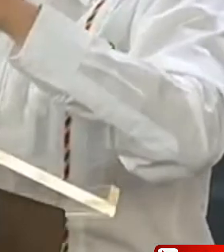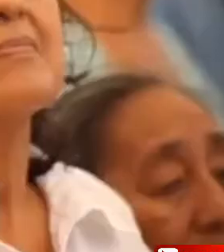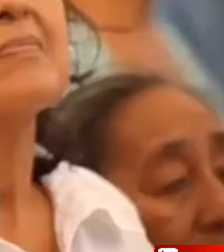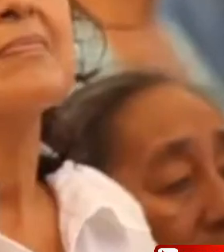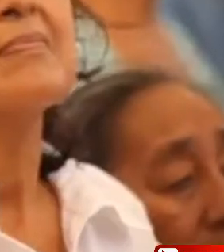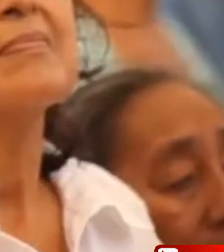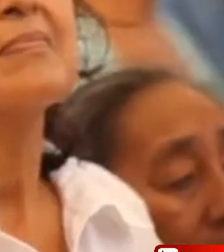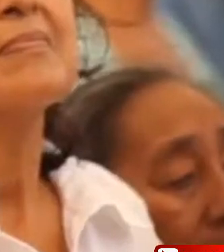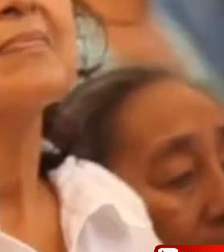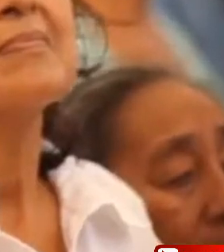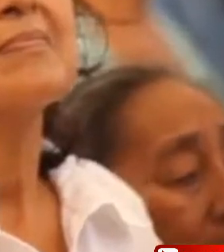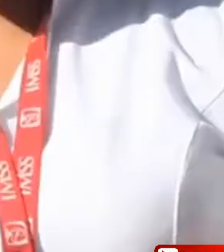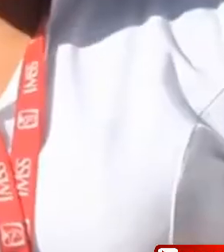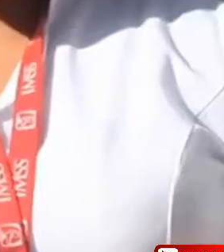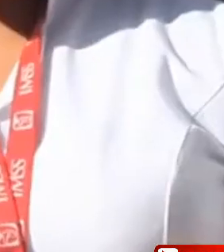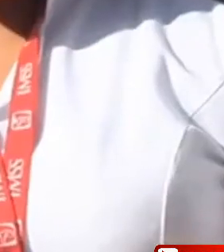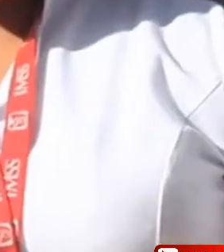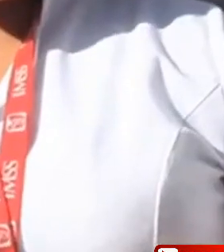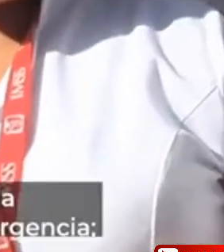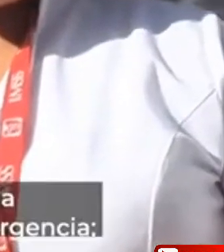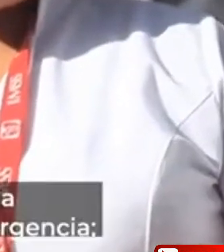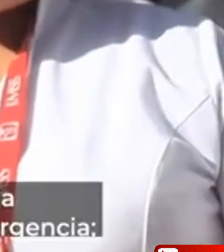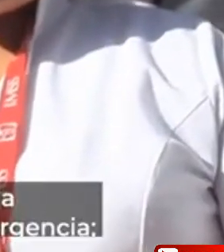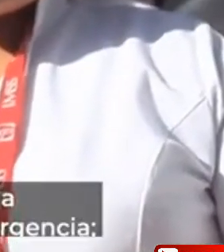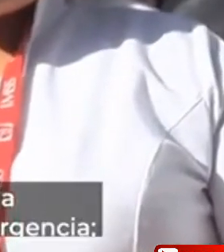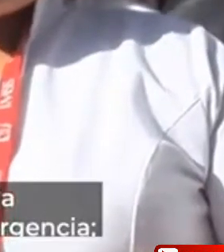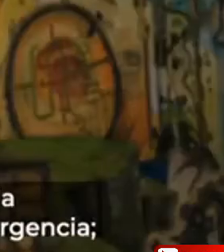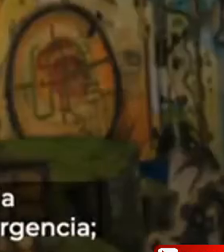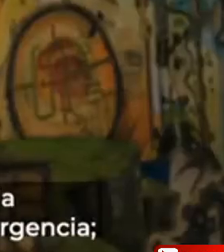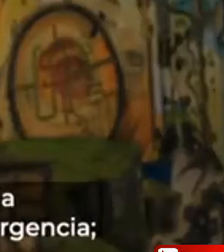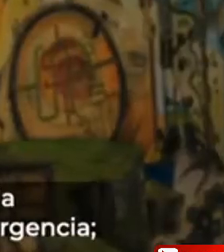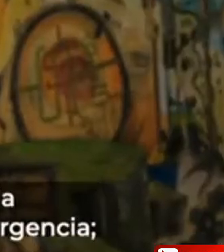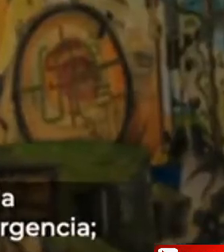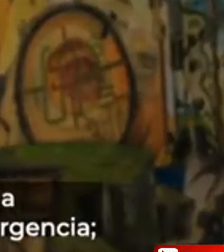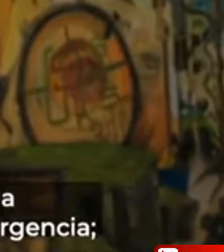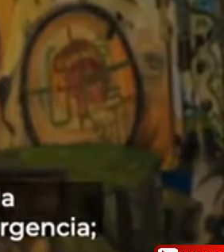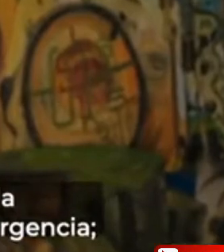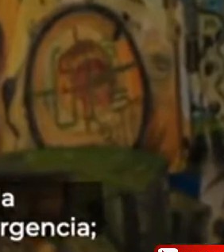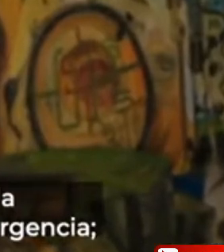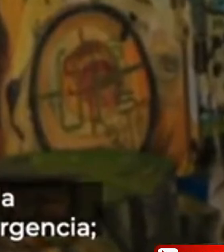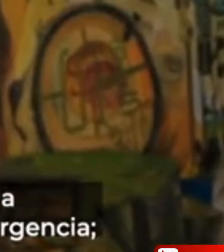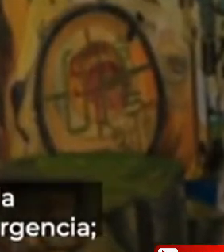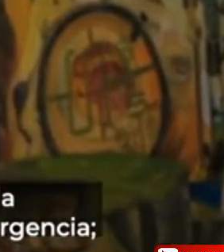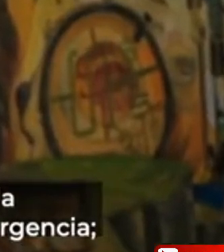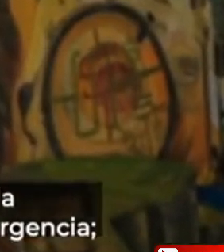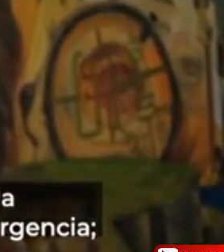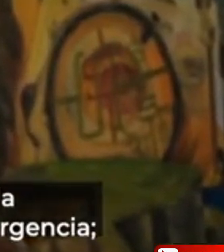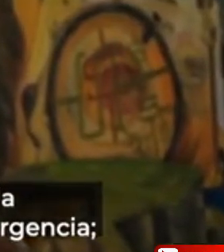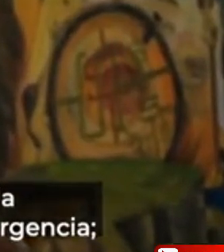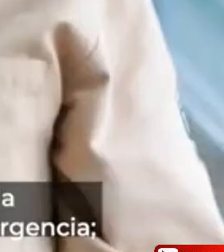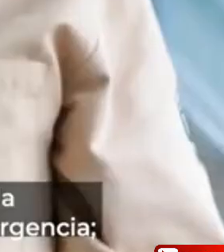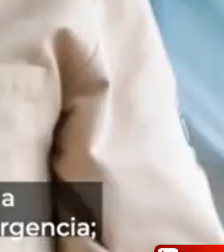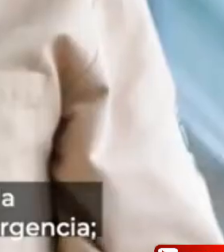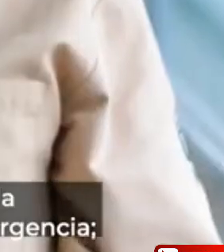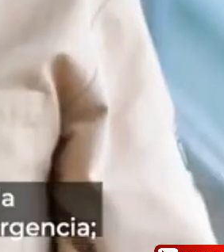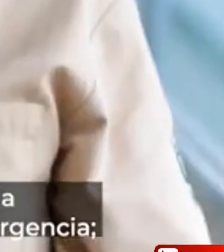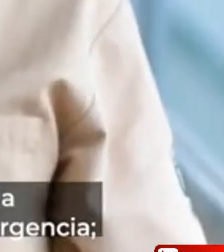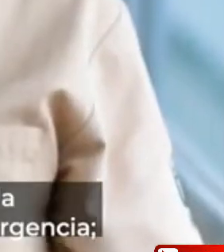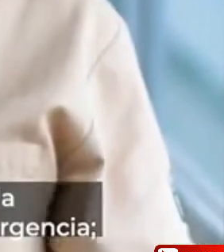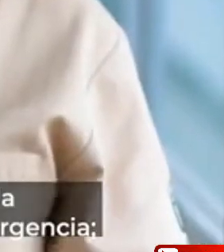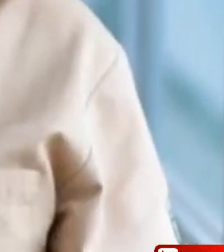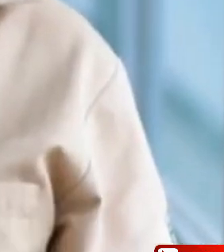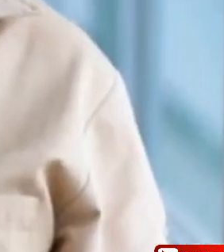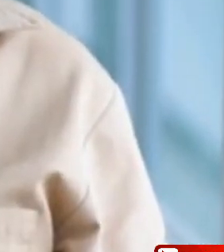que se retomarán y se van a cumplir. Hoy, ese mismo personal que encendió la esperanza del cambio atiende